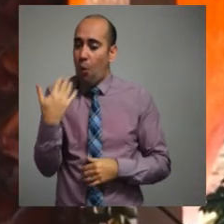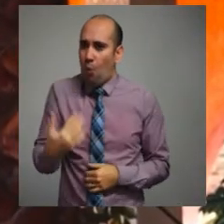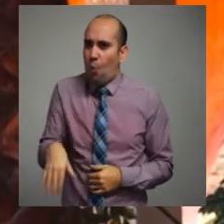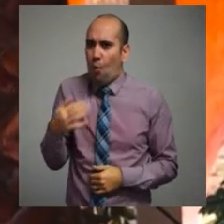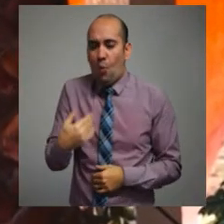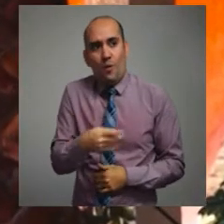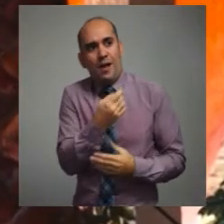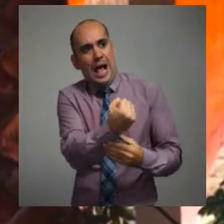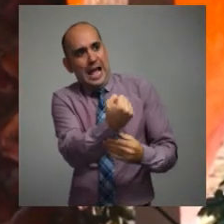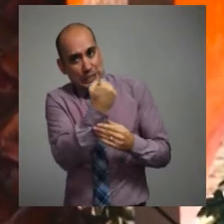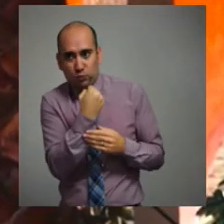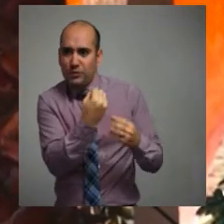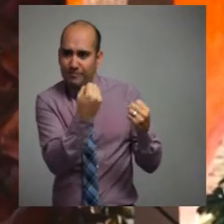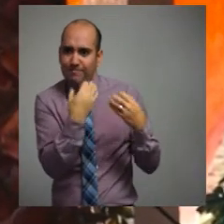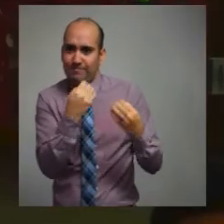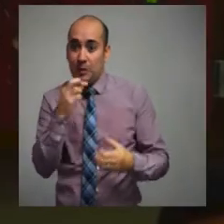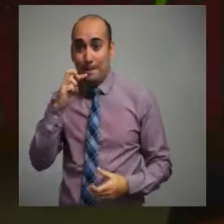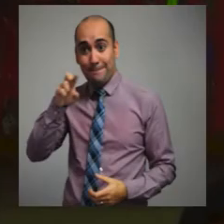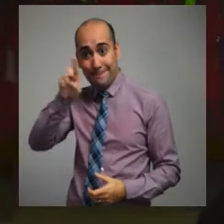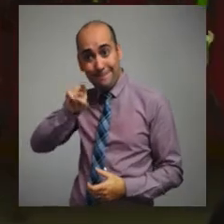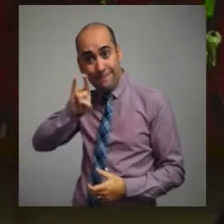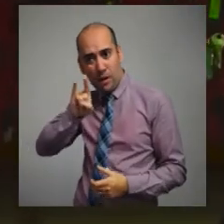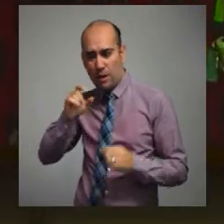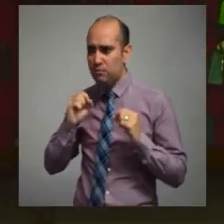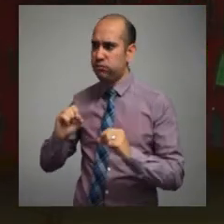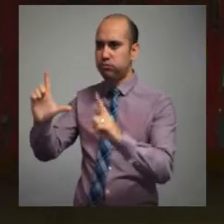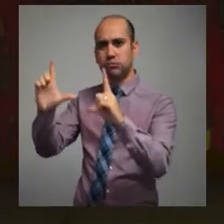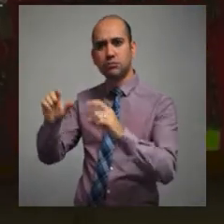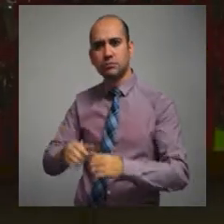Y realmente no me arrepiento porque me fue bastante bien acá.